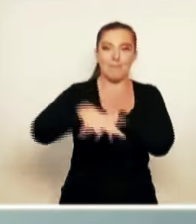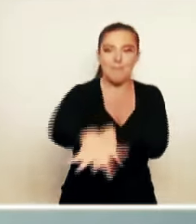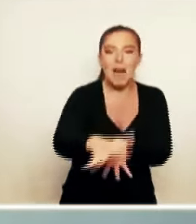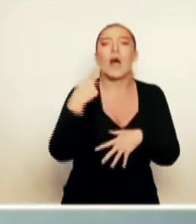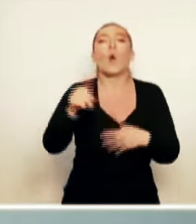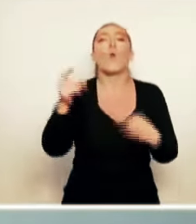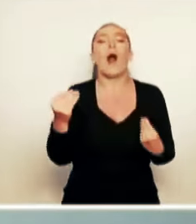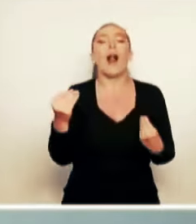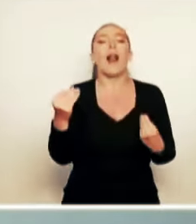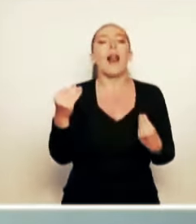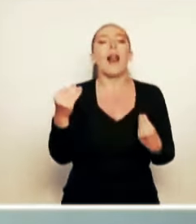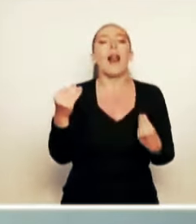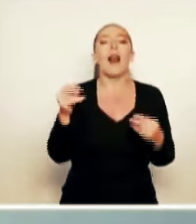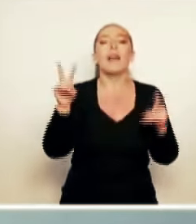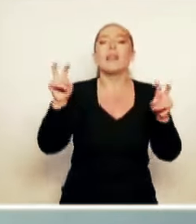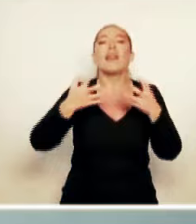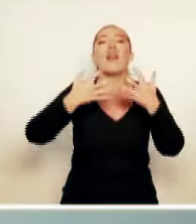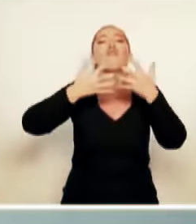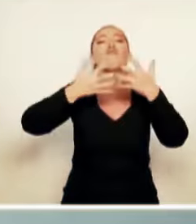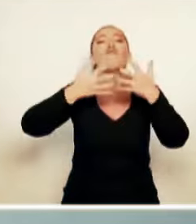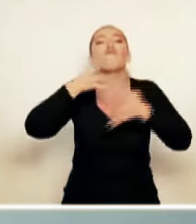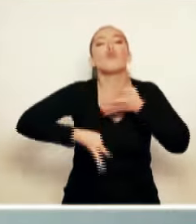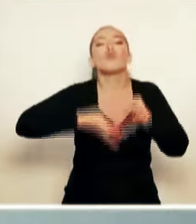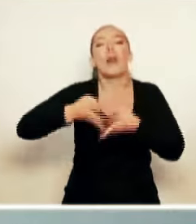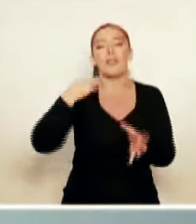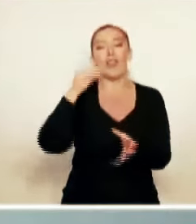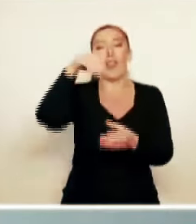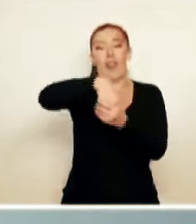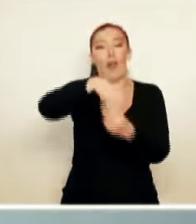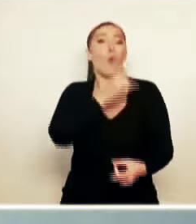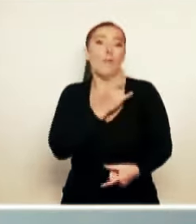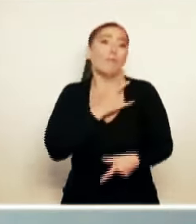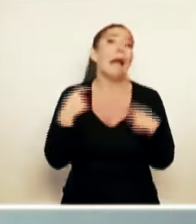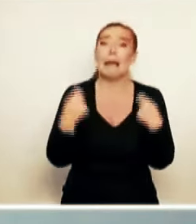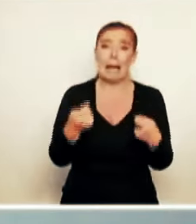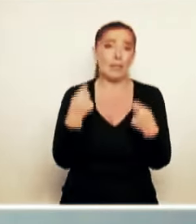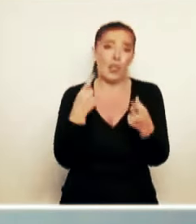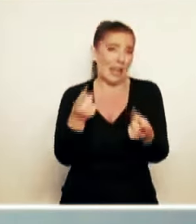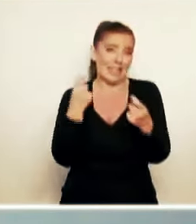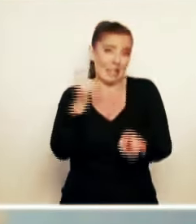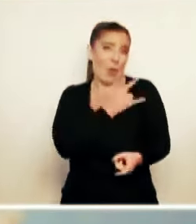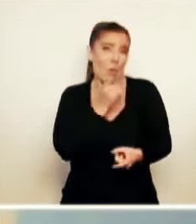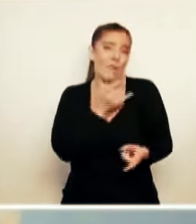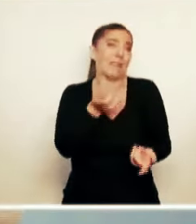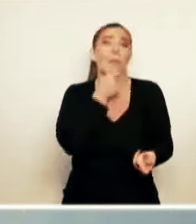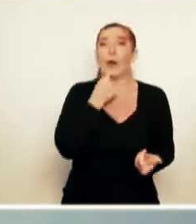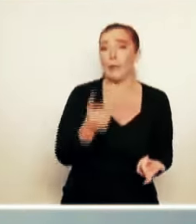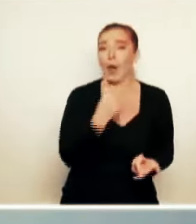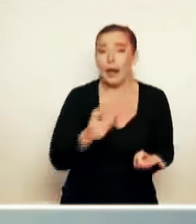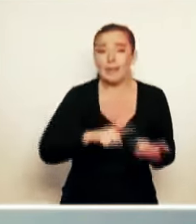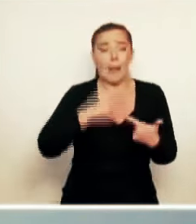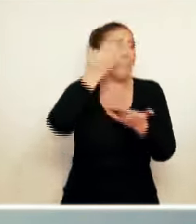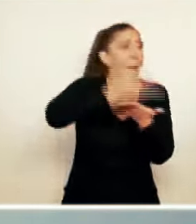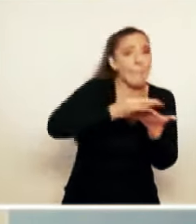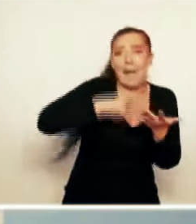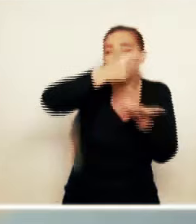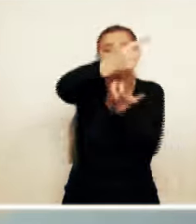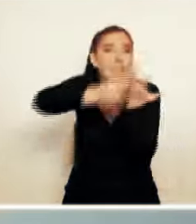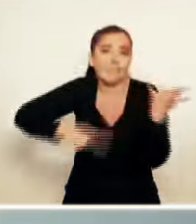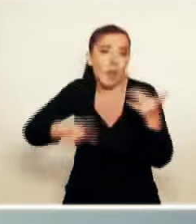que es la apertura de funcionamiento de la universidad, que son los gastos que se necesitan para funcionar, de electricidad, de papel, en